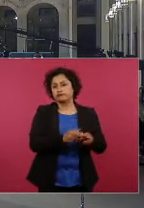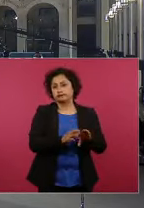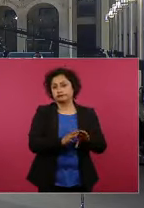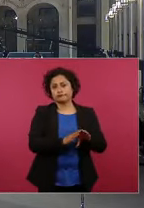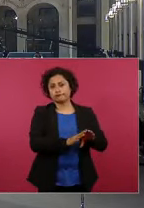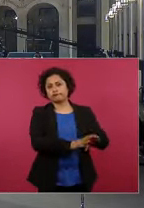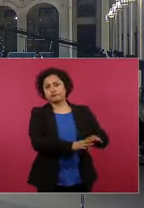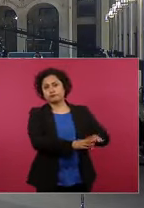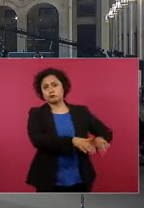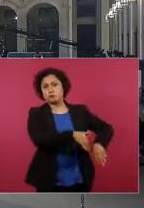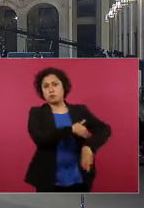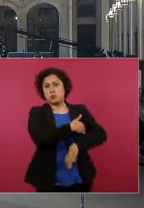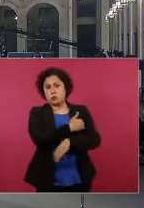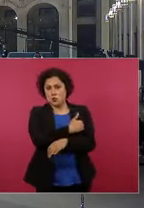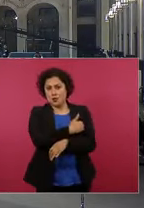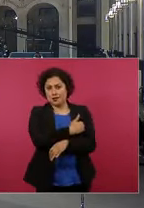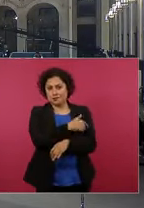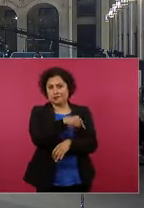para